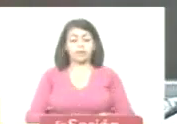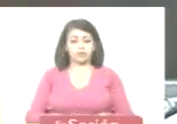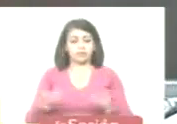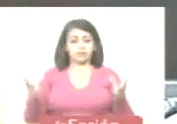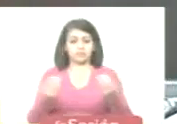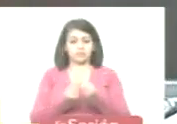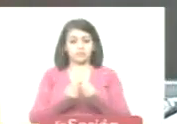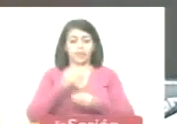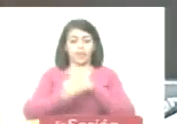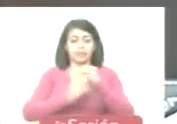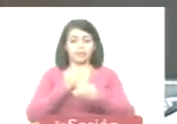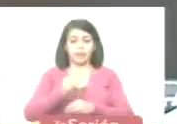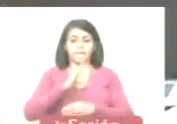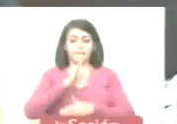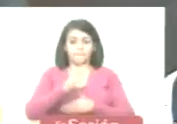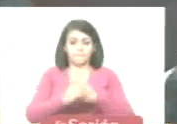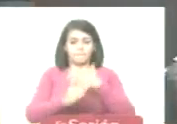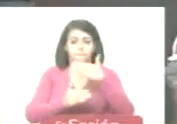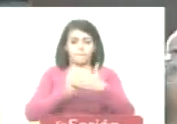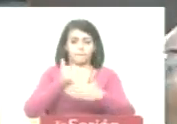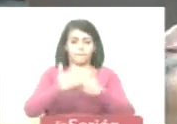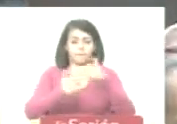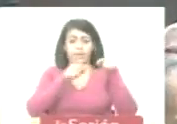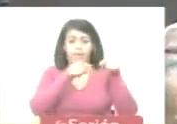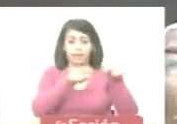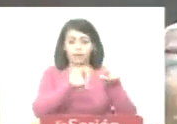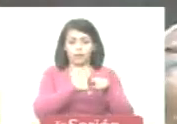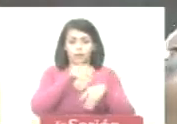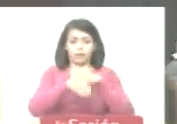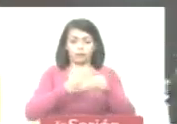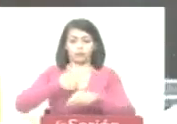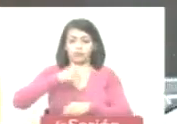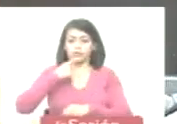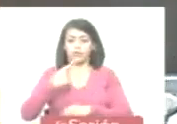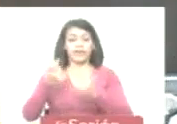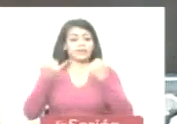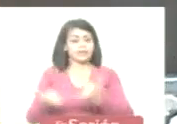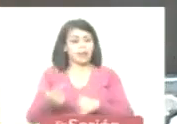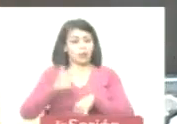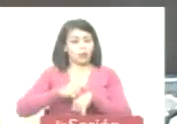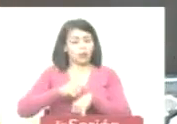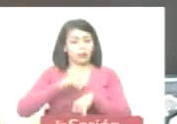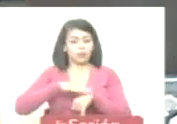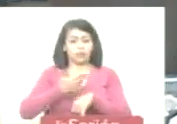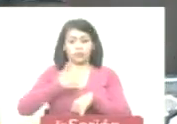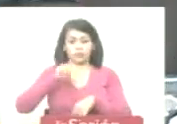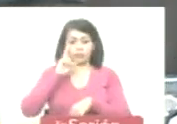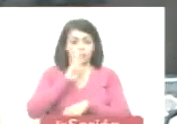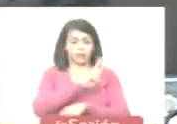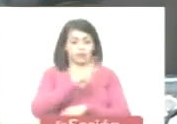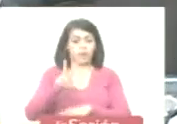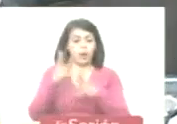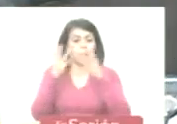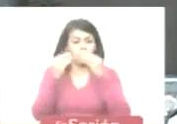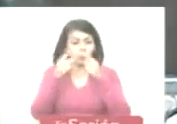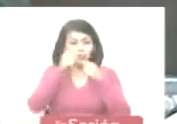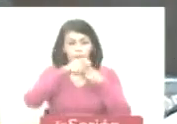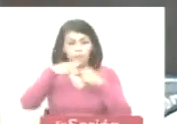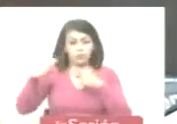consumación de hechos progresivos sobre eso. Nosotros decimos, ya es hora, porque nosotros vemos a muchos de